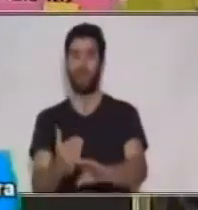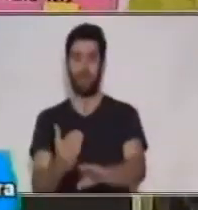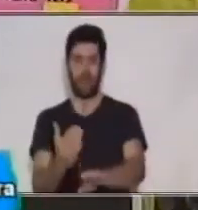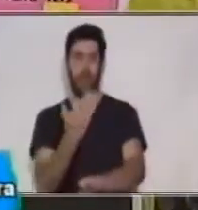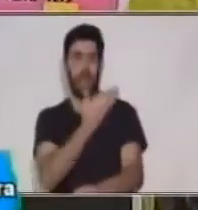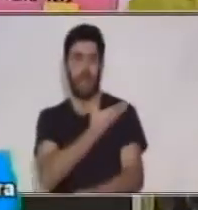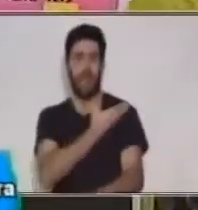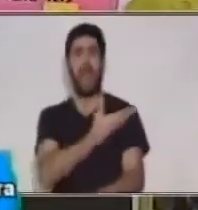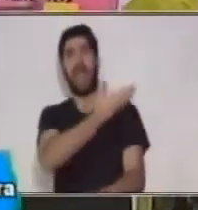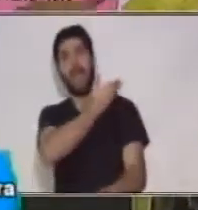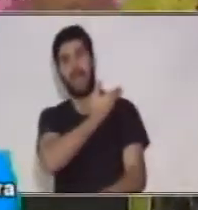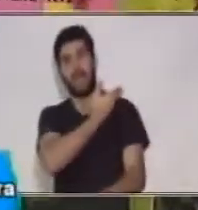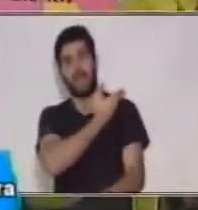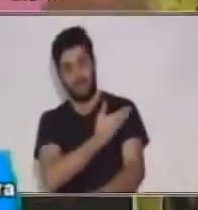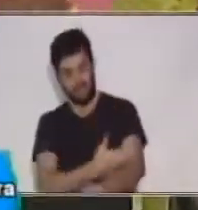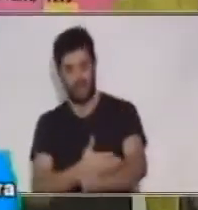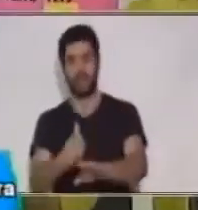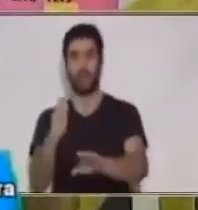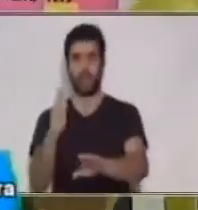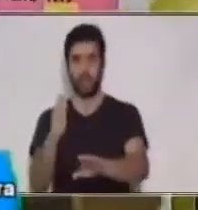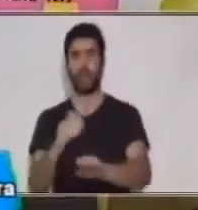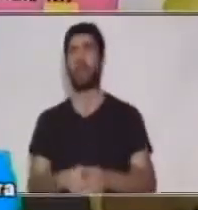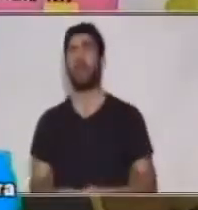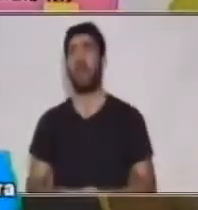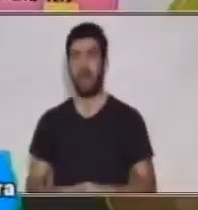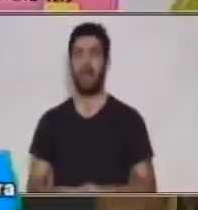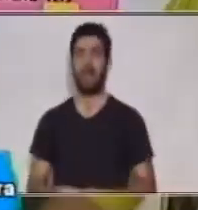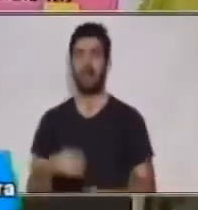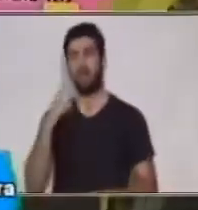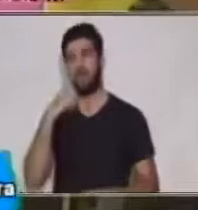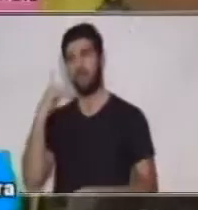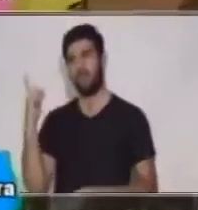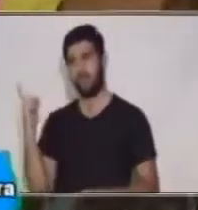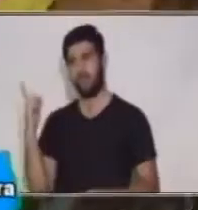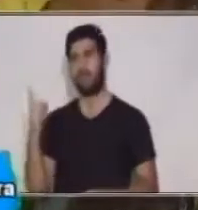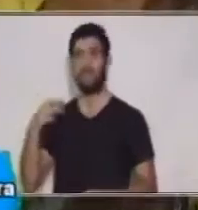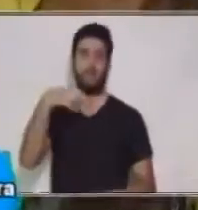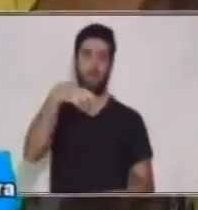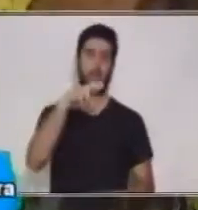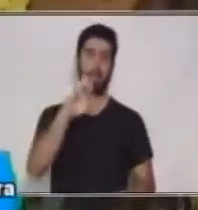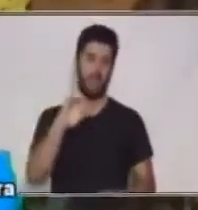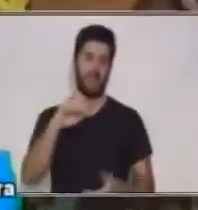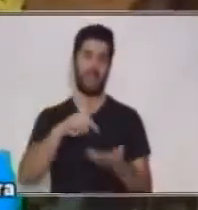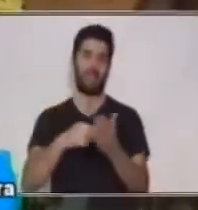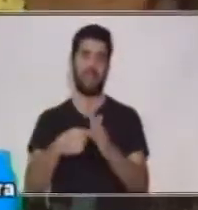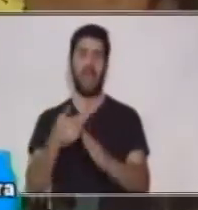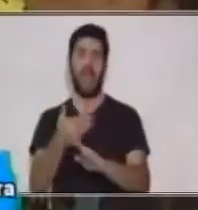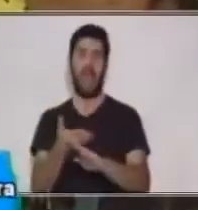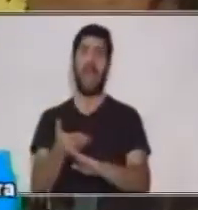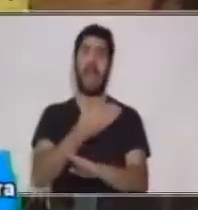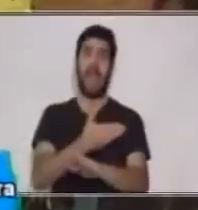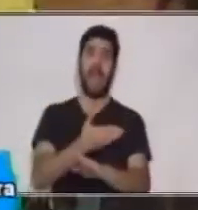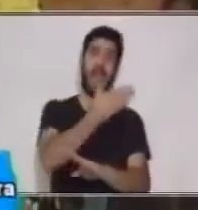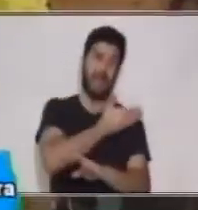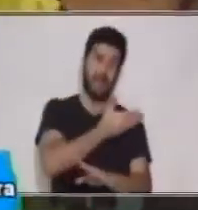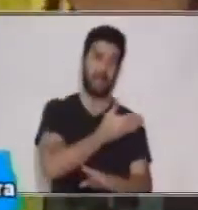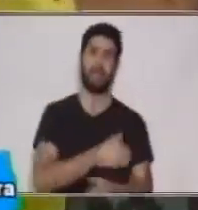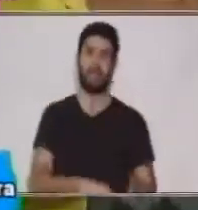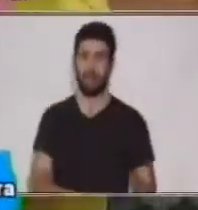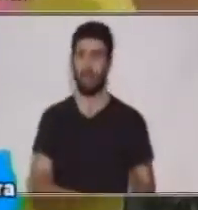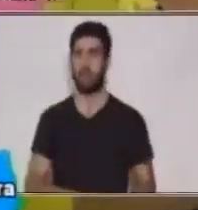ser historia. ¿Qué le antepusimos a esa palabra? Pre. Ahora tiene otro significado,